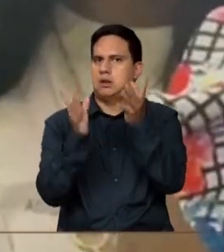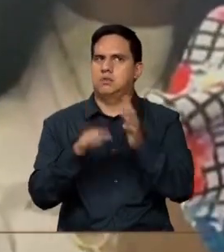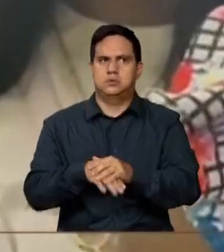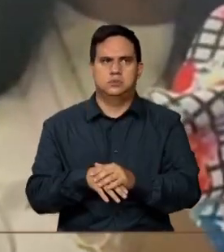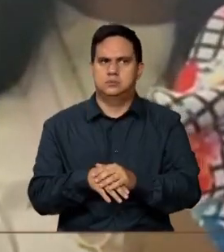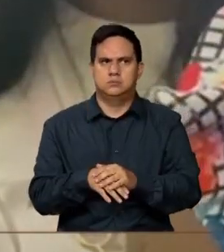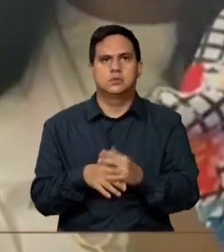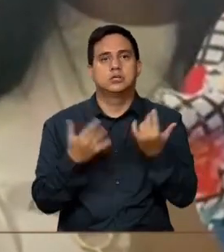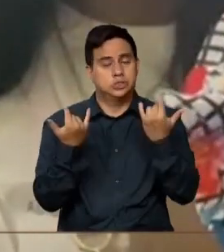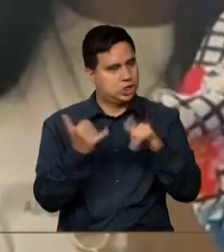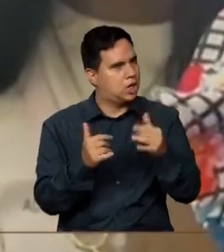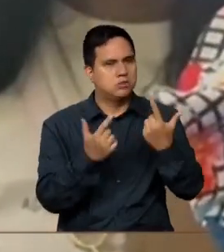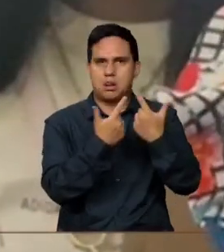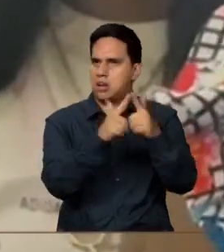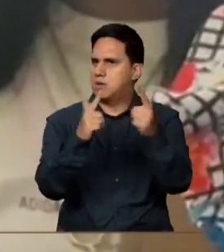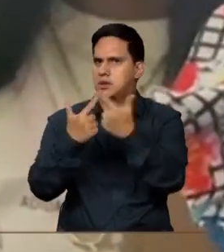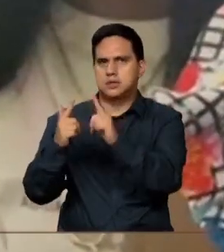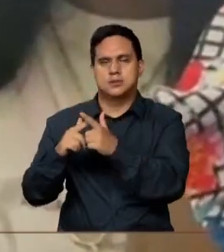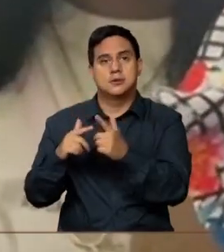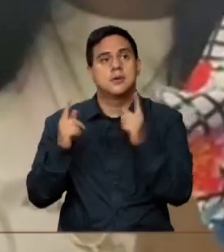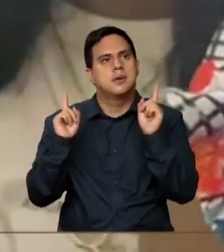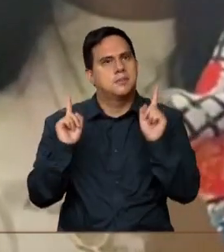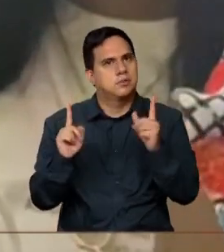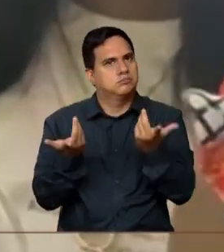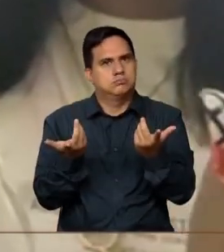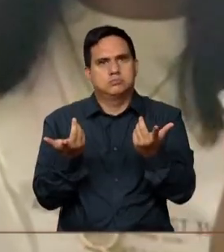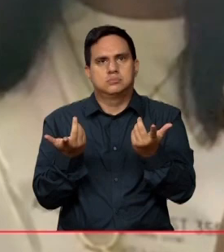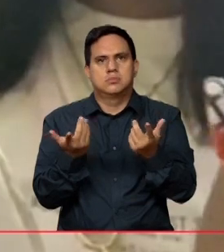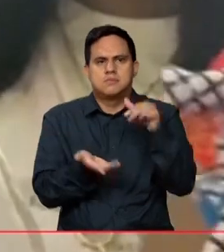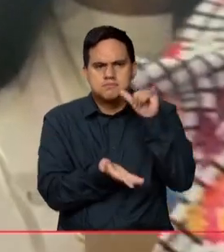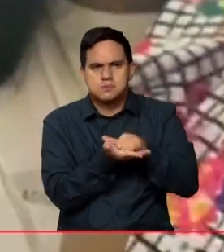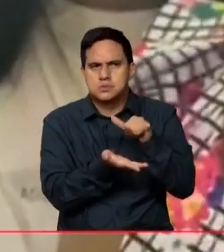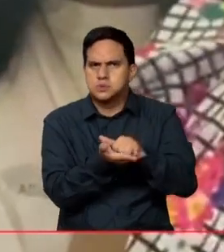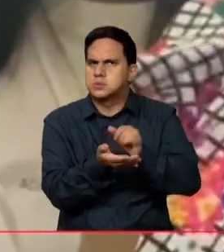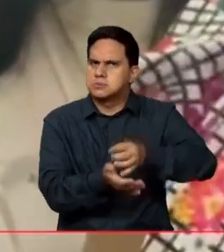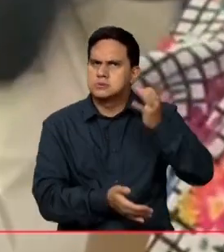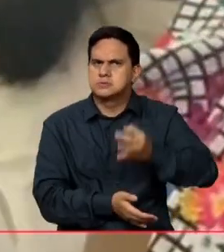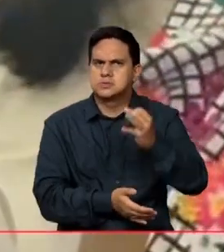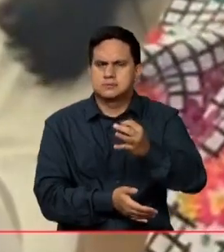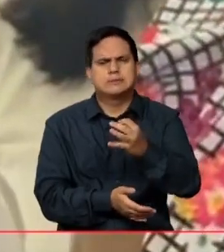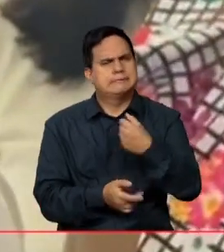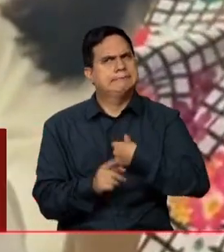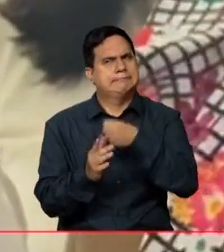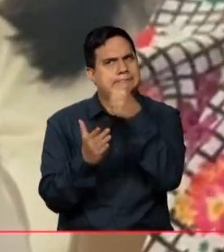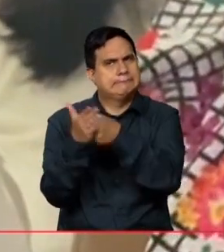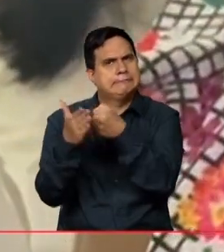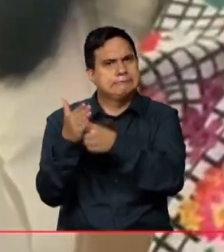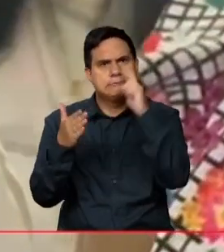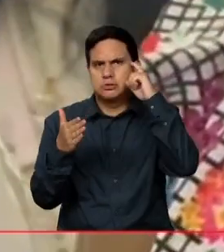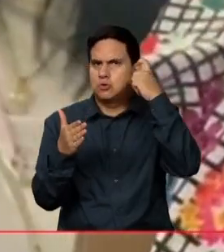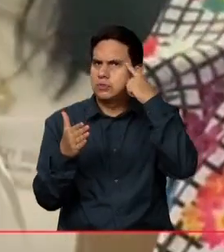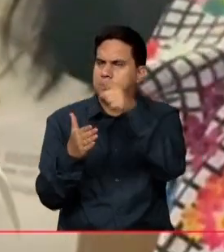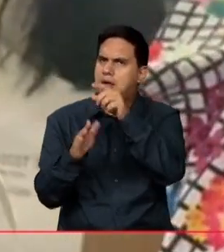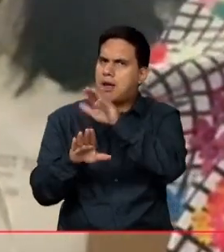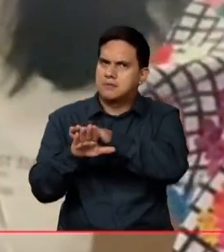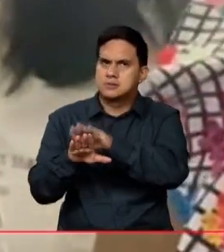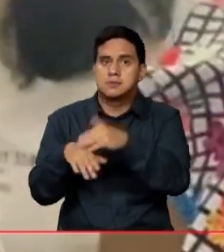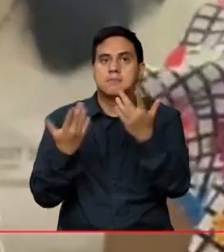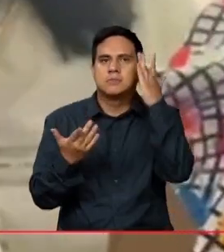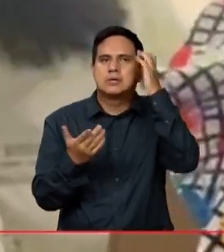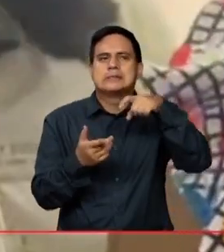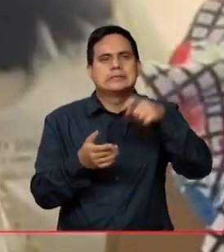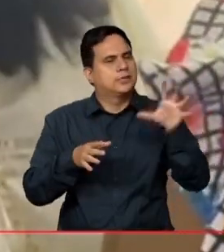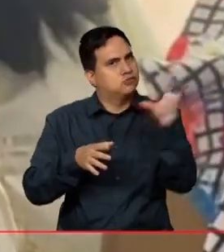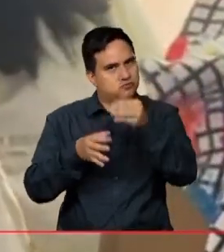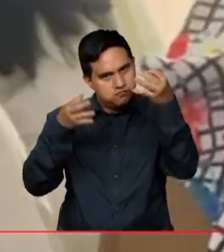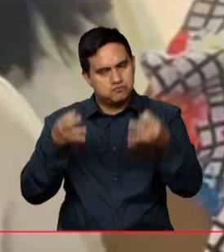nosotros todos los tres secuestrados, no deja de pasar que se está perdiendo la modalidad y realmente escalaremos al gobierno nacional la situación para tratar de darle seguridad a